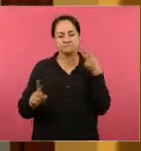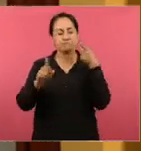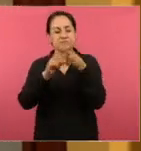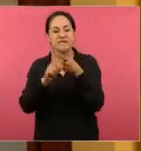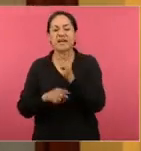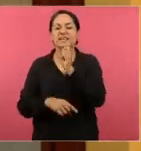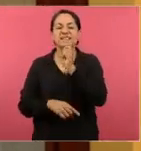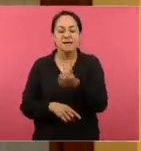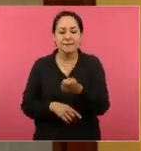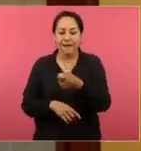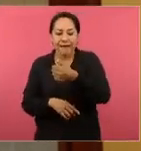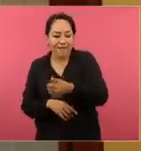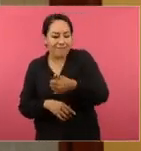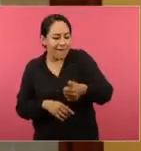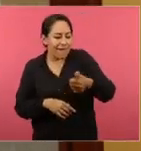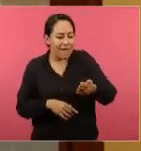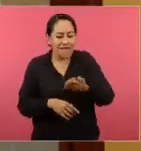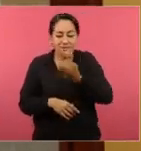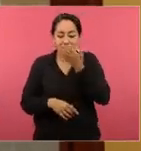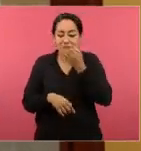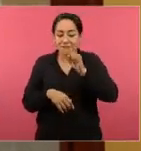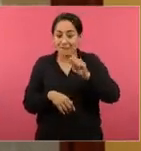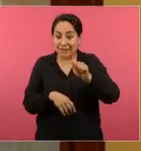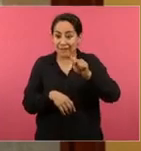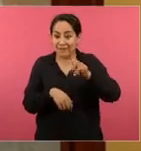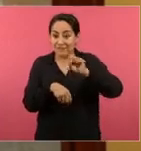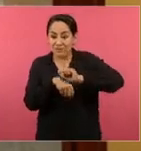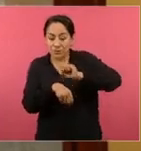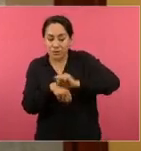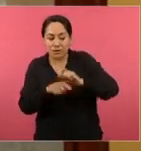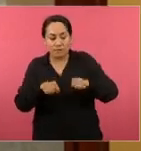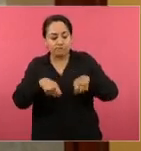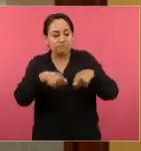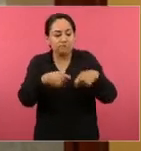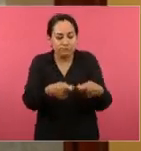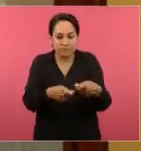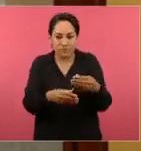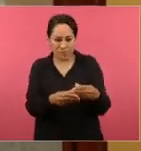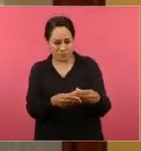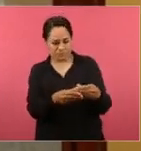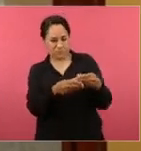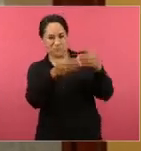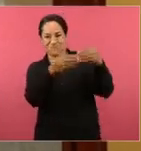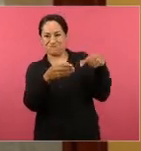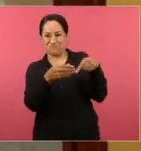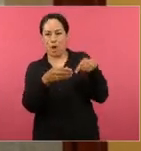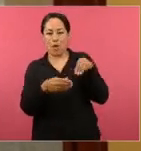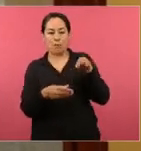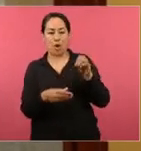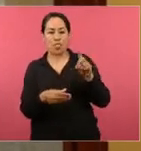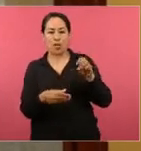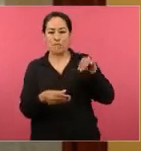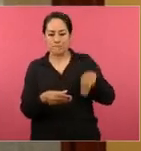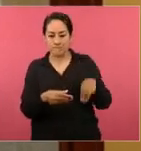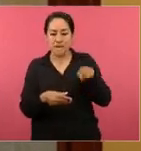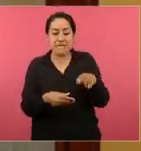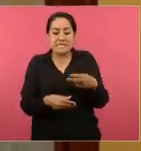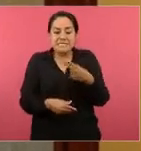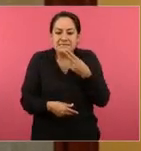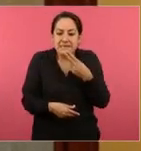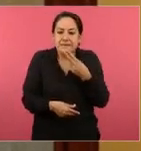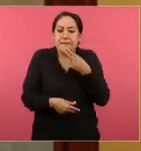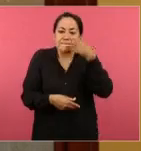a las telesecundarias de un decodificador que va a permitir guardar algunas horas, es decir, grabar